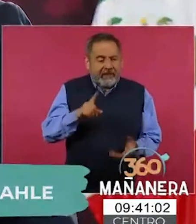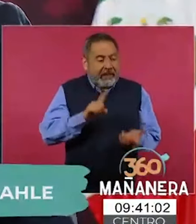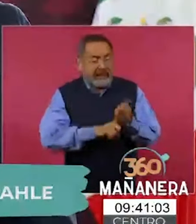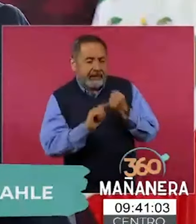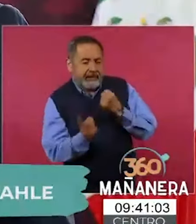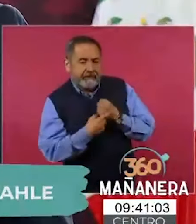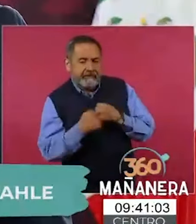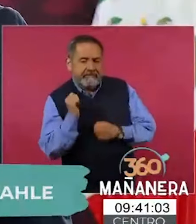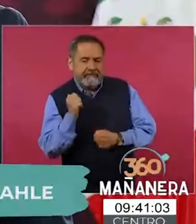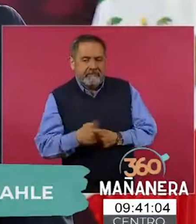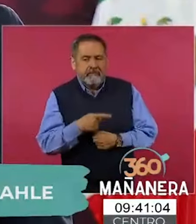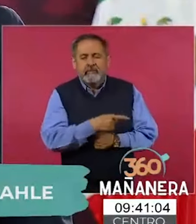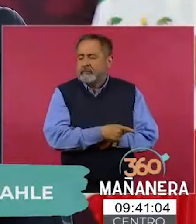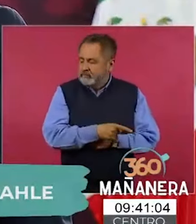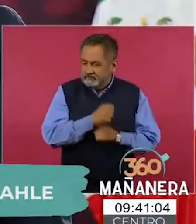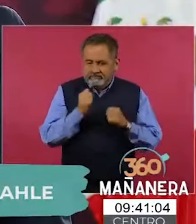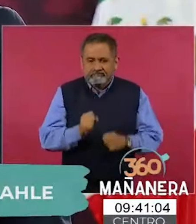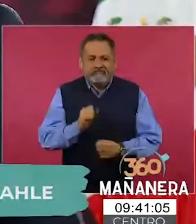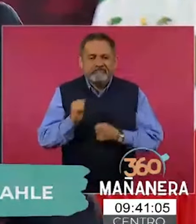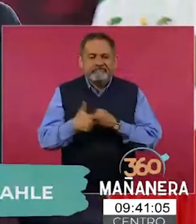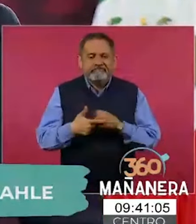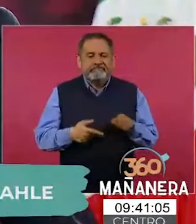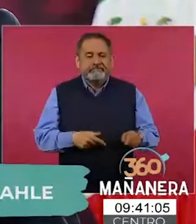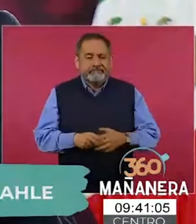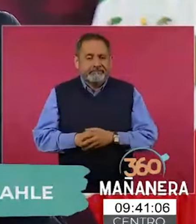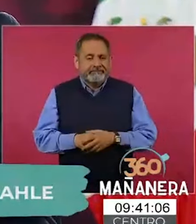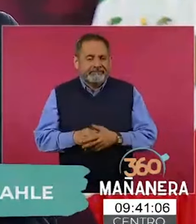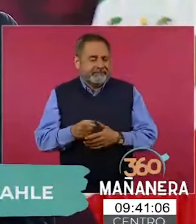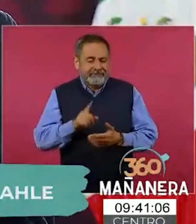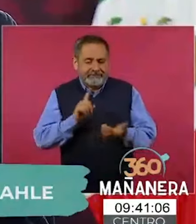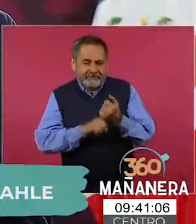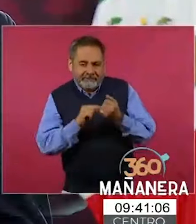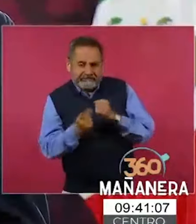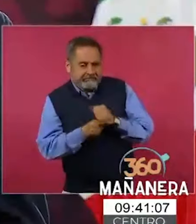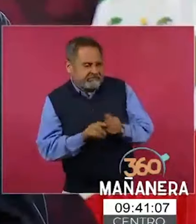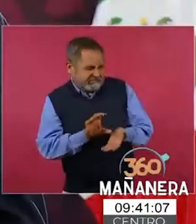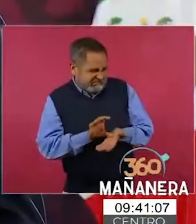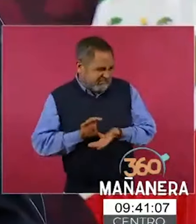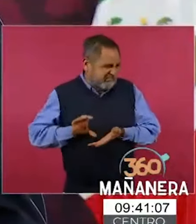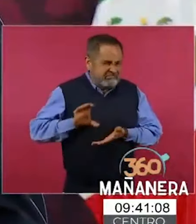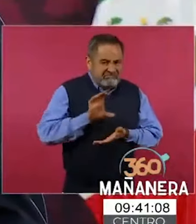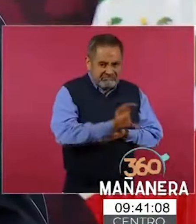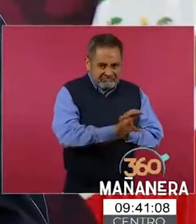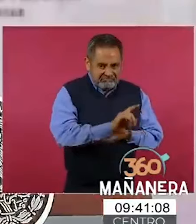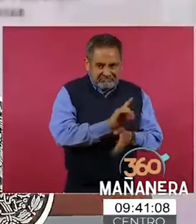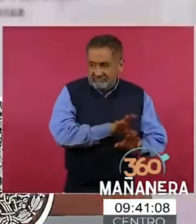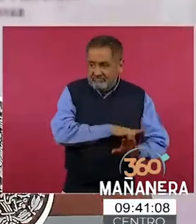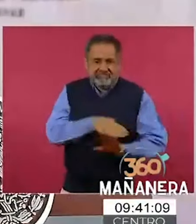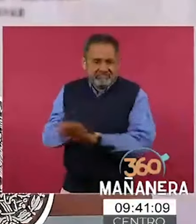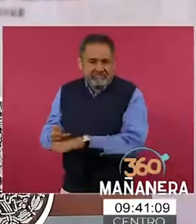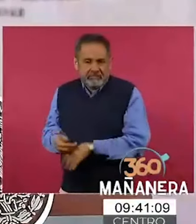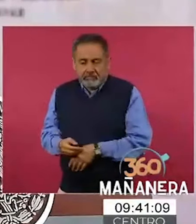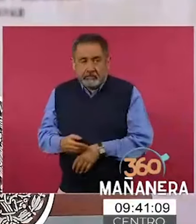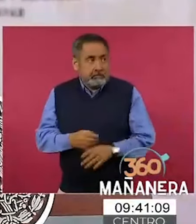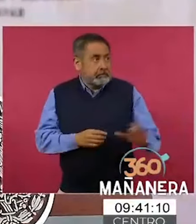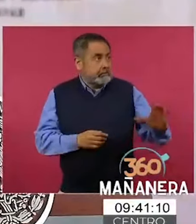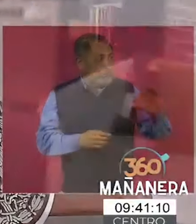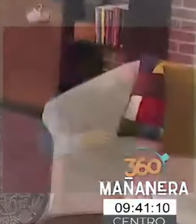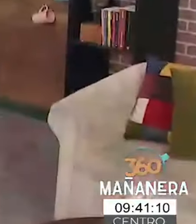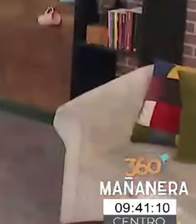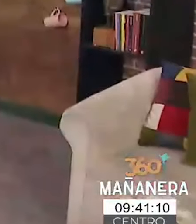gratis no muchos billos ahí muchos